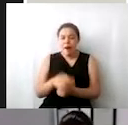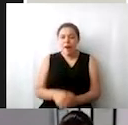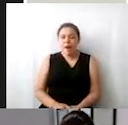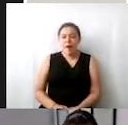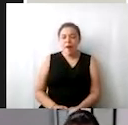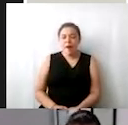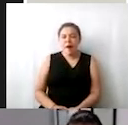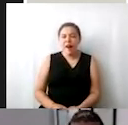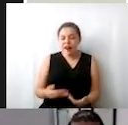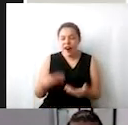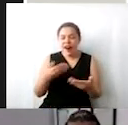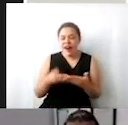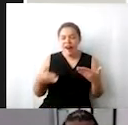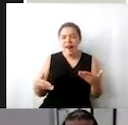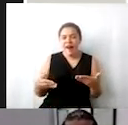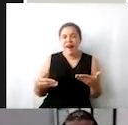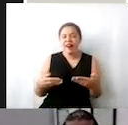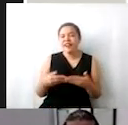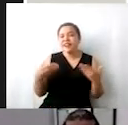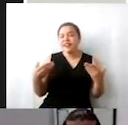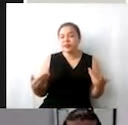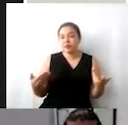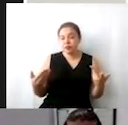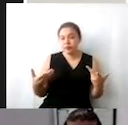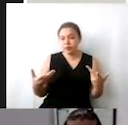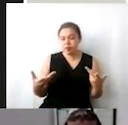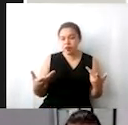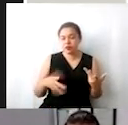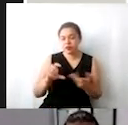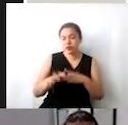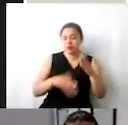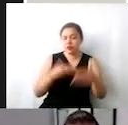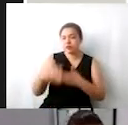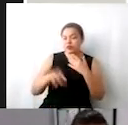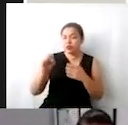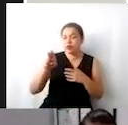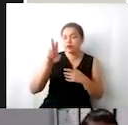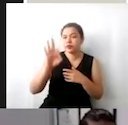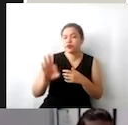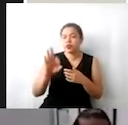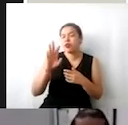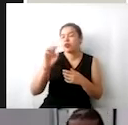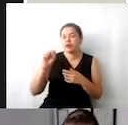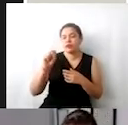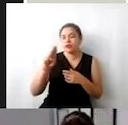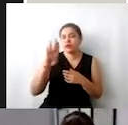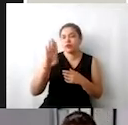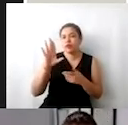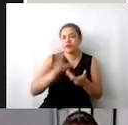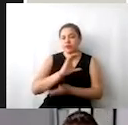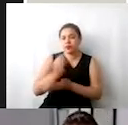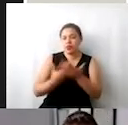dice que los servicios de subcontratación laboral no son los mismos que de un contrato de